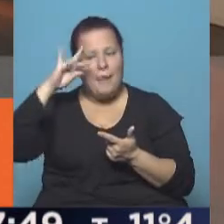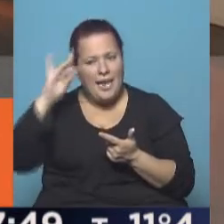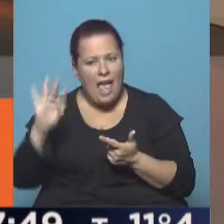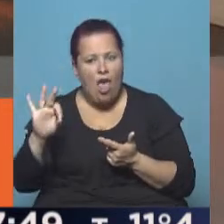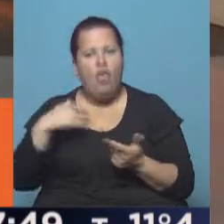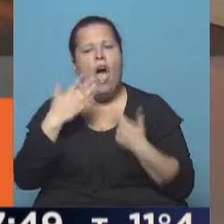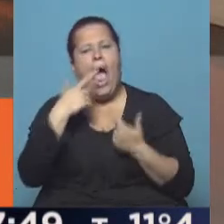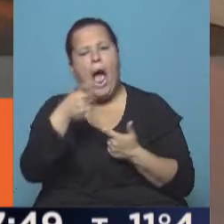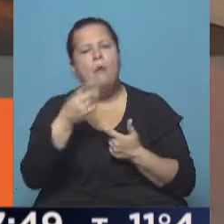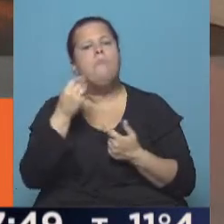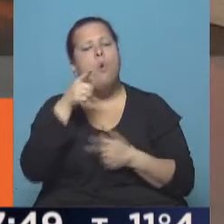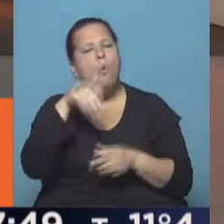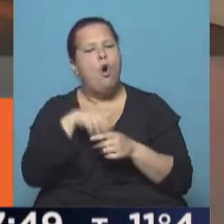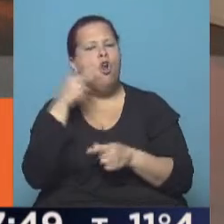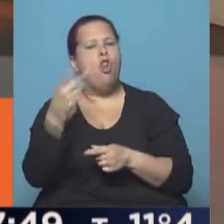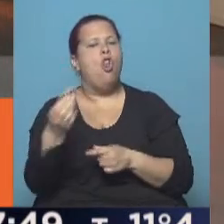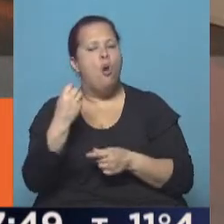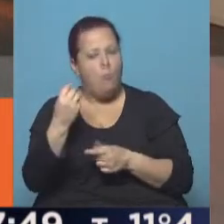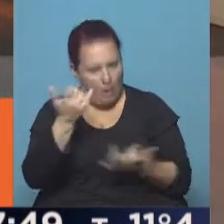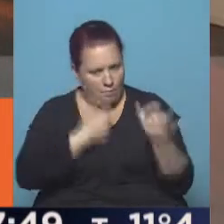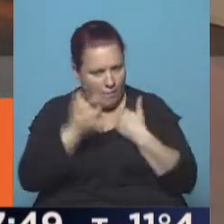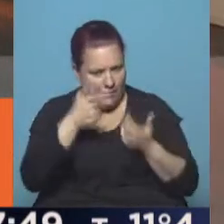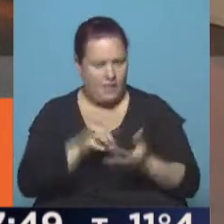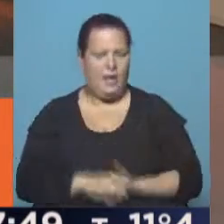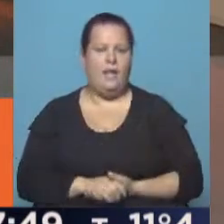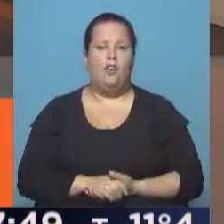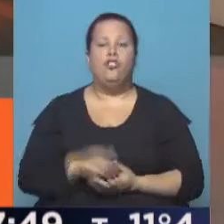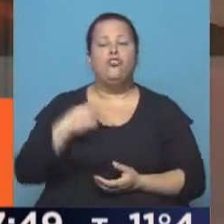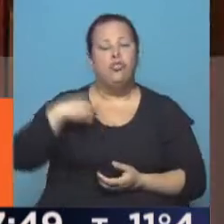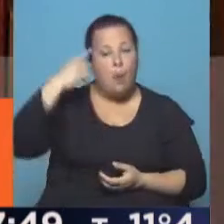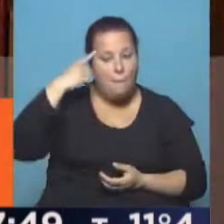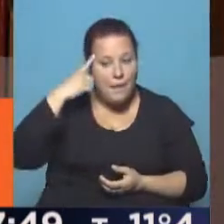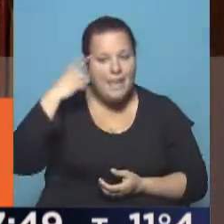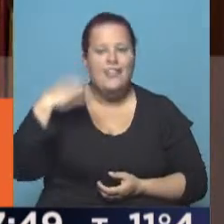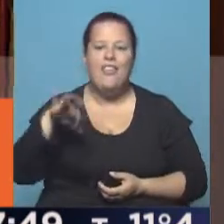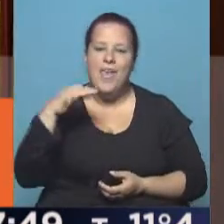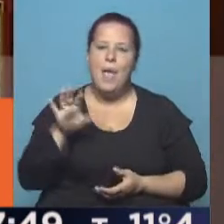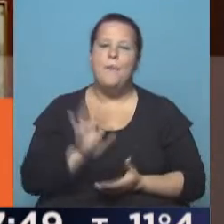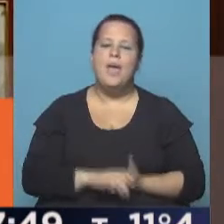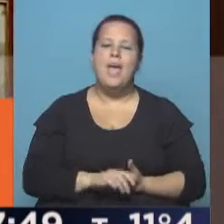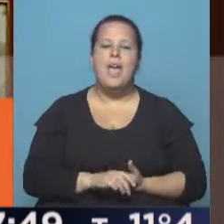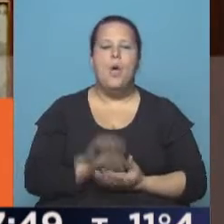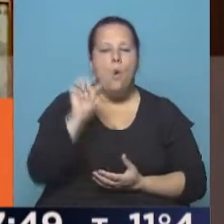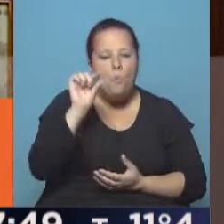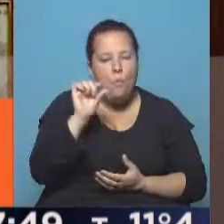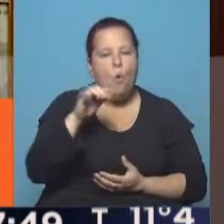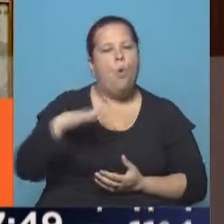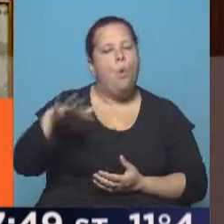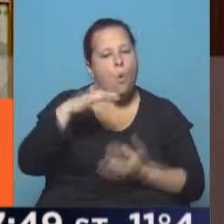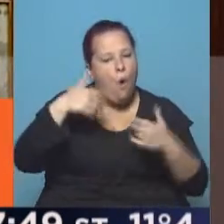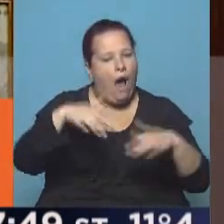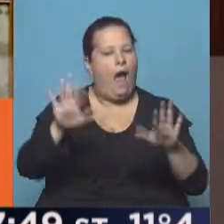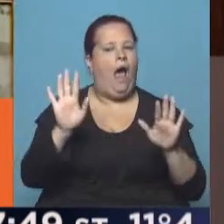hablamos con él porque su voto en contra y nos dijo lo siguiente yo creo que hay que darle un pequeño espacio